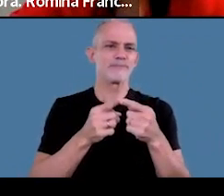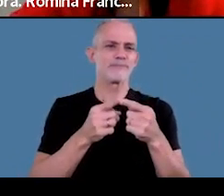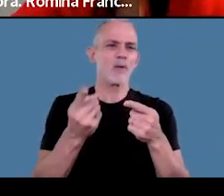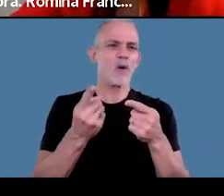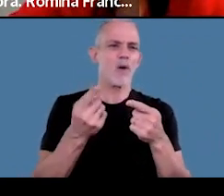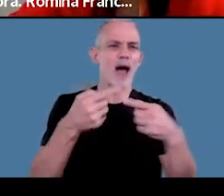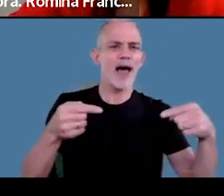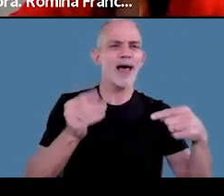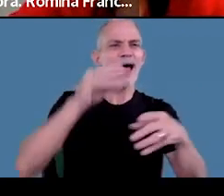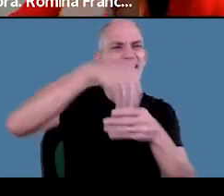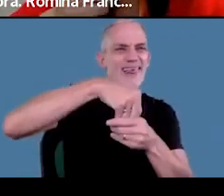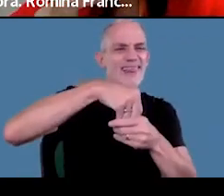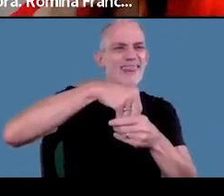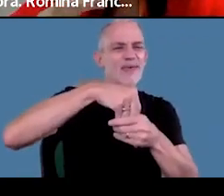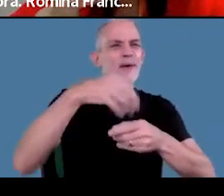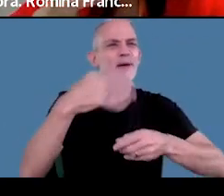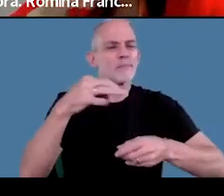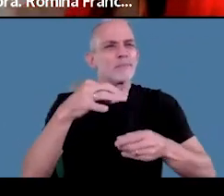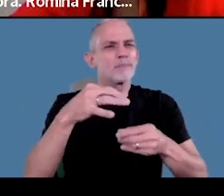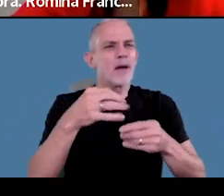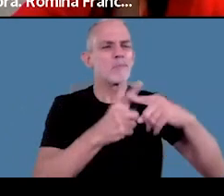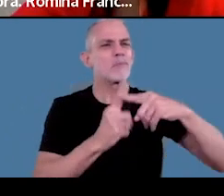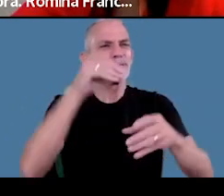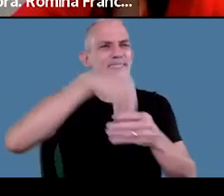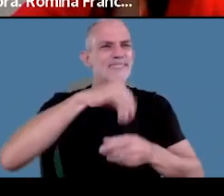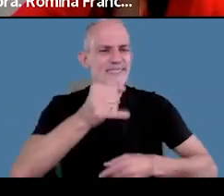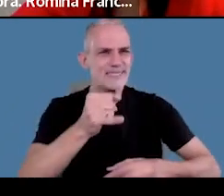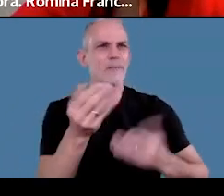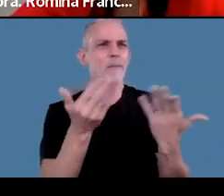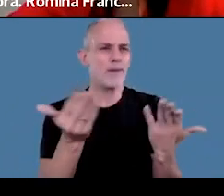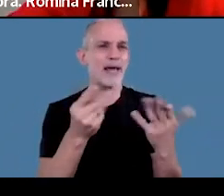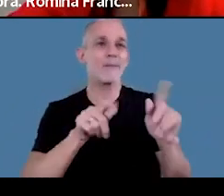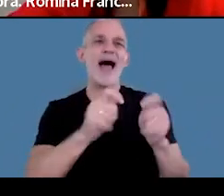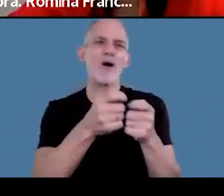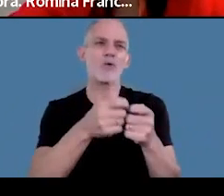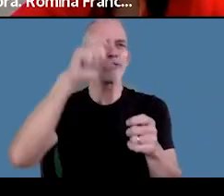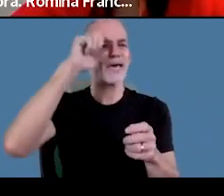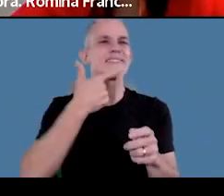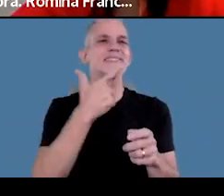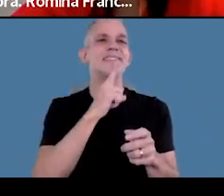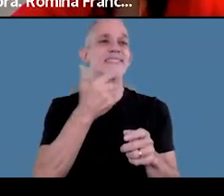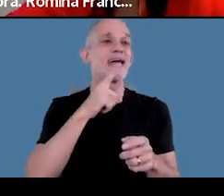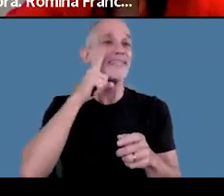lo tenemos que considerar como computable para el ajuste estático.